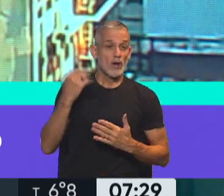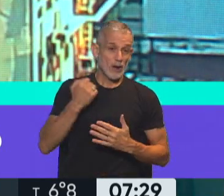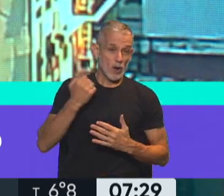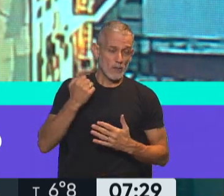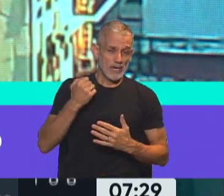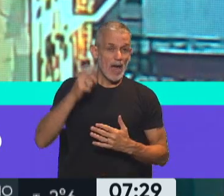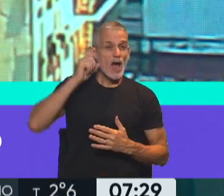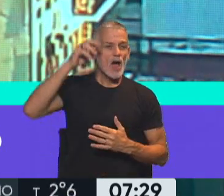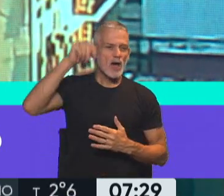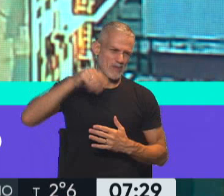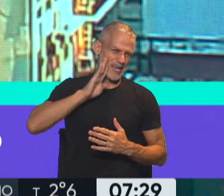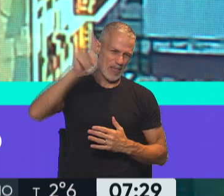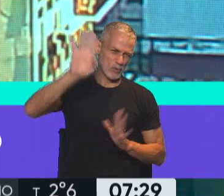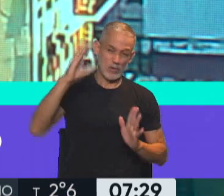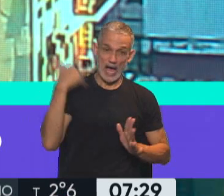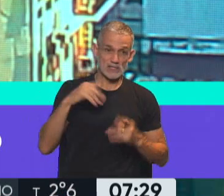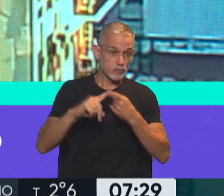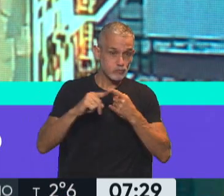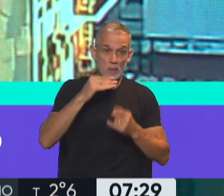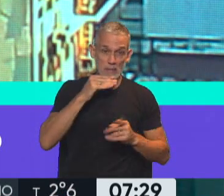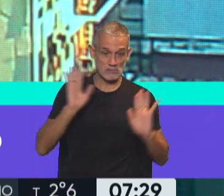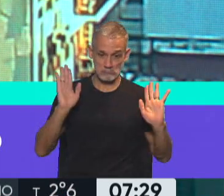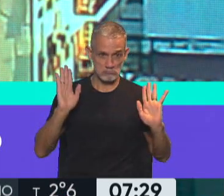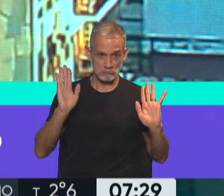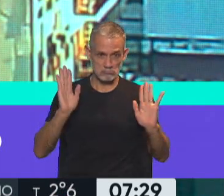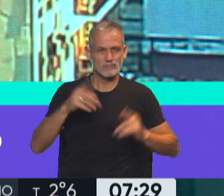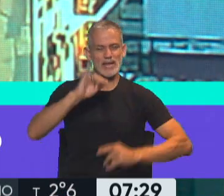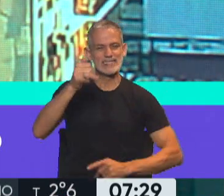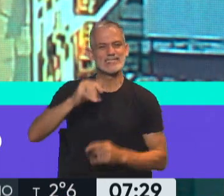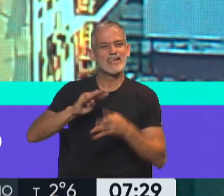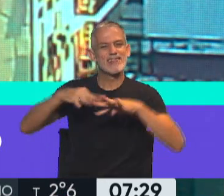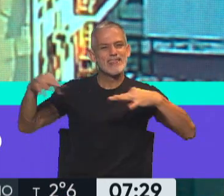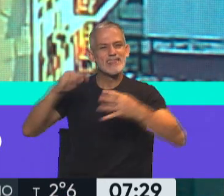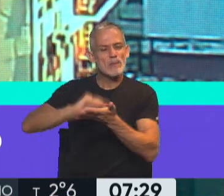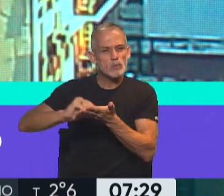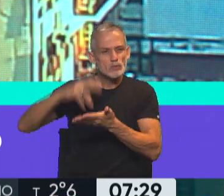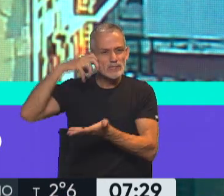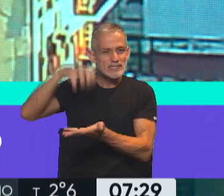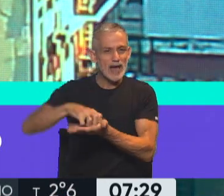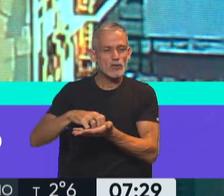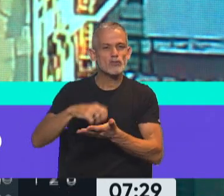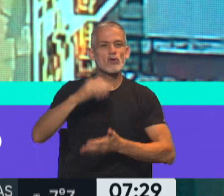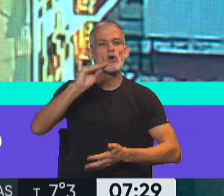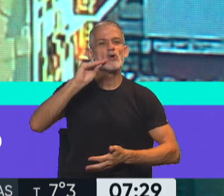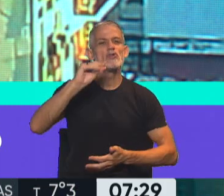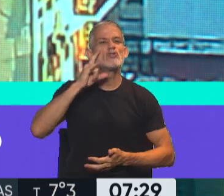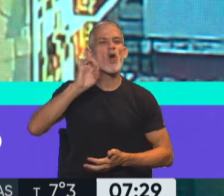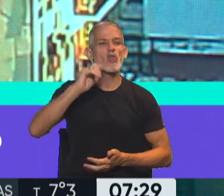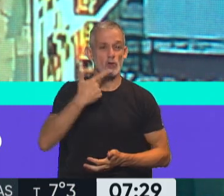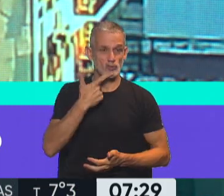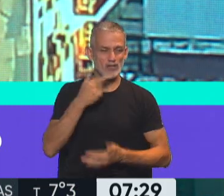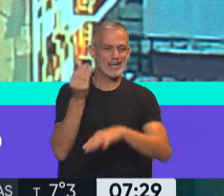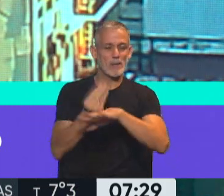pudo participar de hecho no habló ayer con sergio massa si en la cámara de diputados estaba sergio chodos que es el representante